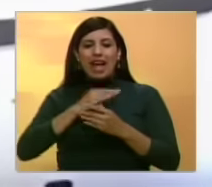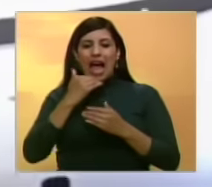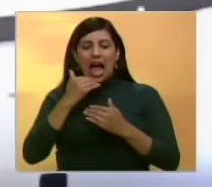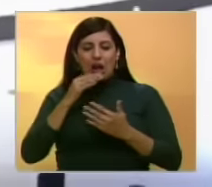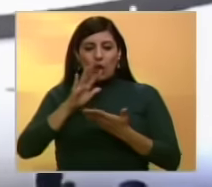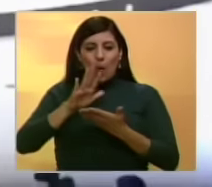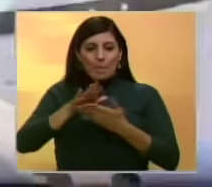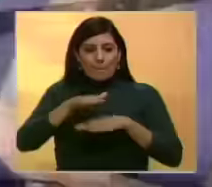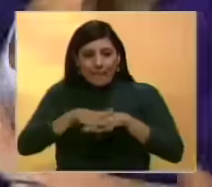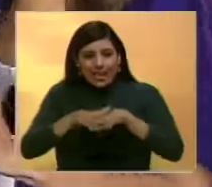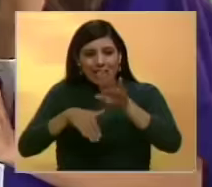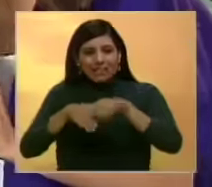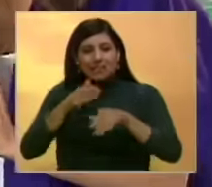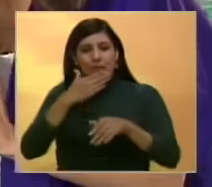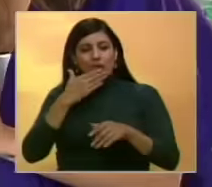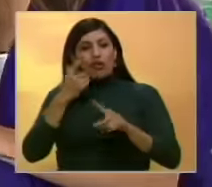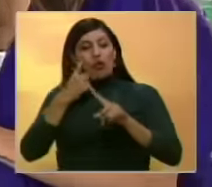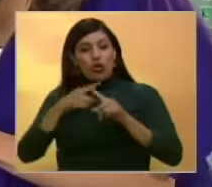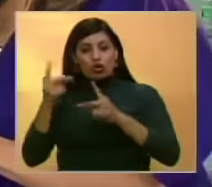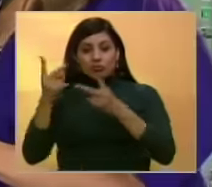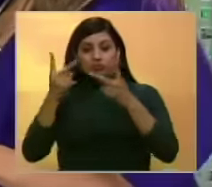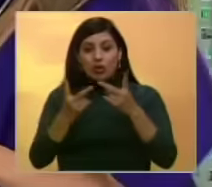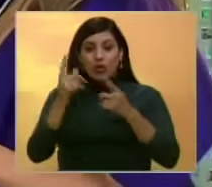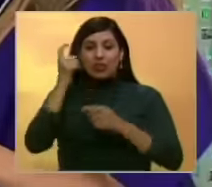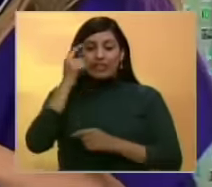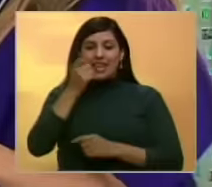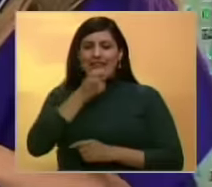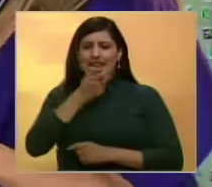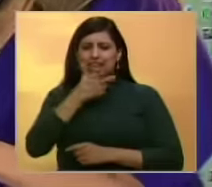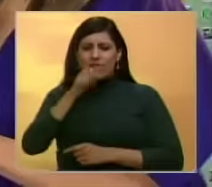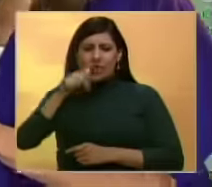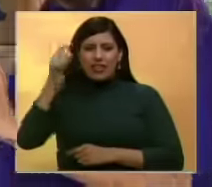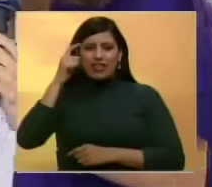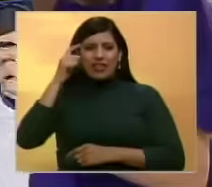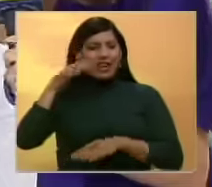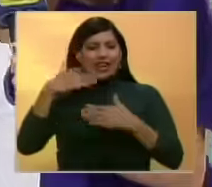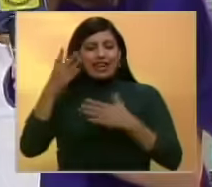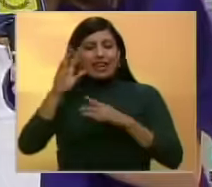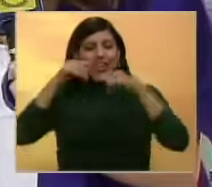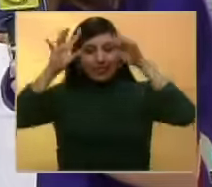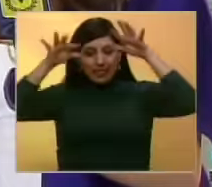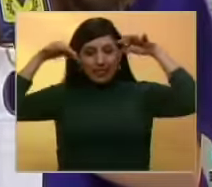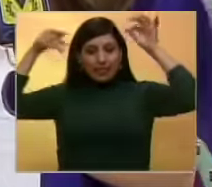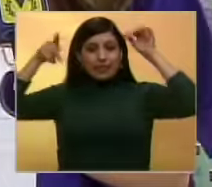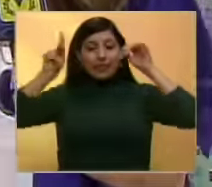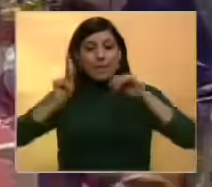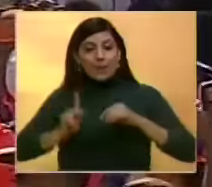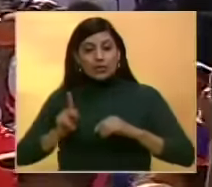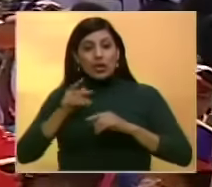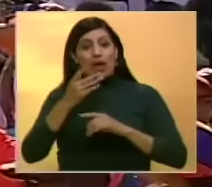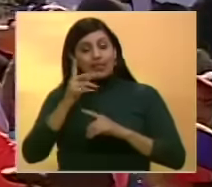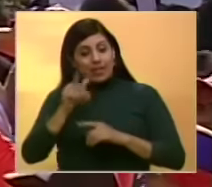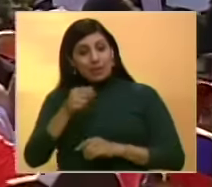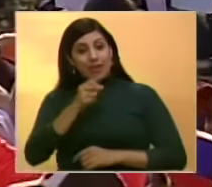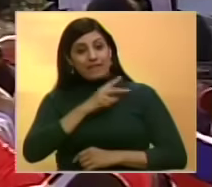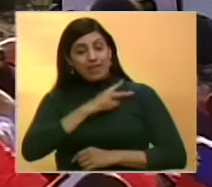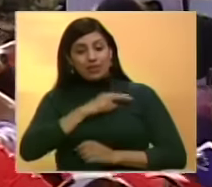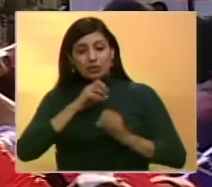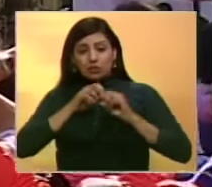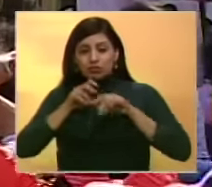los pies sobre la tierra bueno además te estamos recibiendo en un día muy lindo porque hoy es el Día de la divina pastora y por supuesto venevisión tiene un